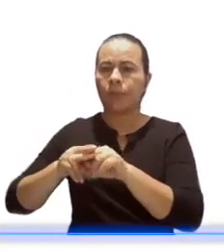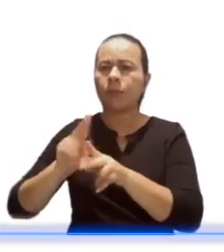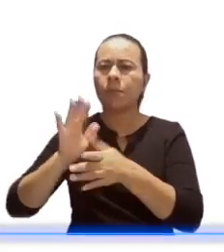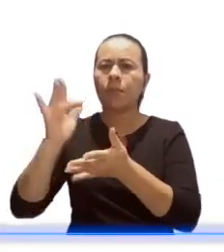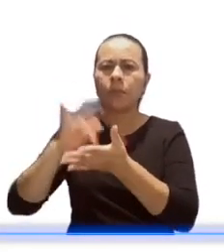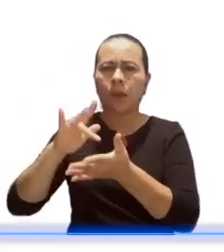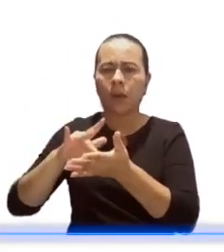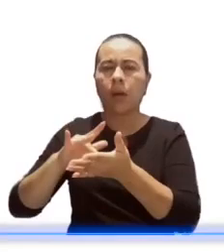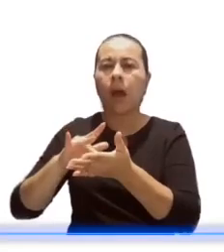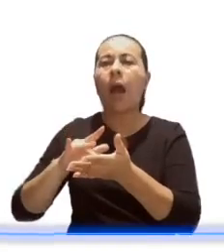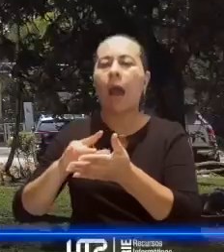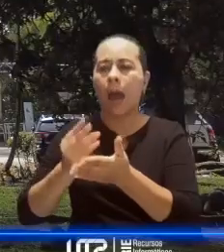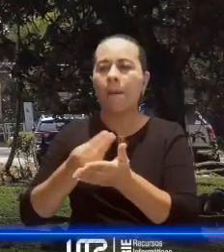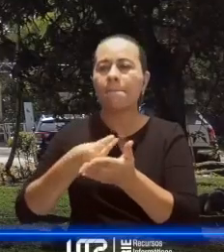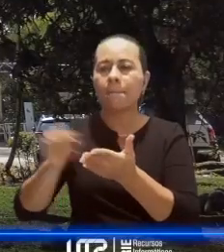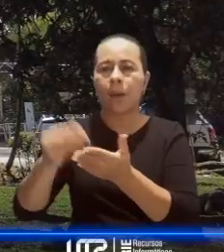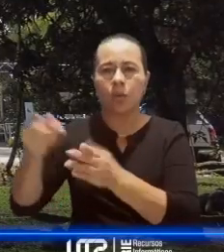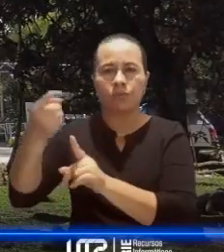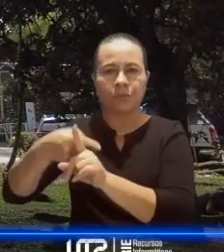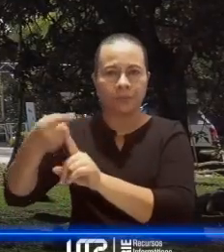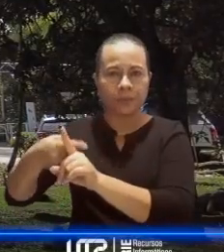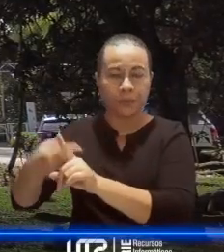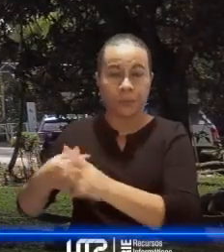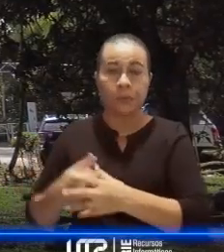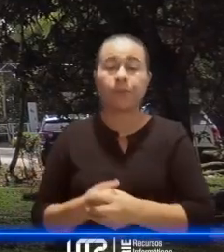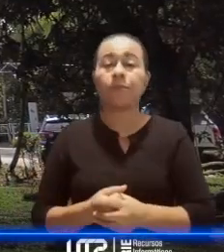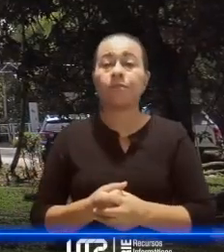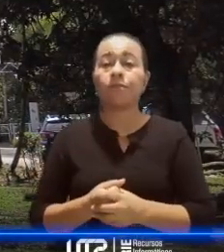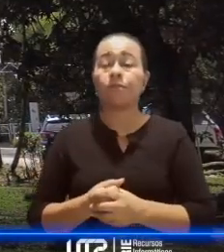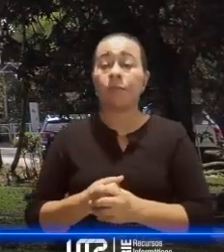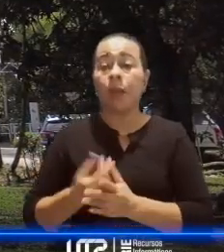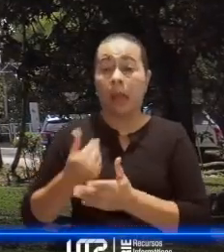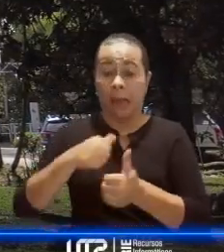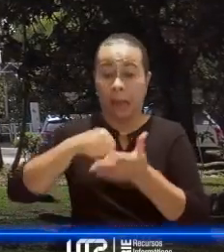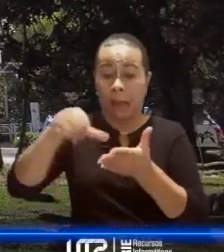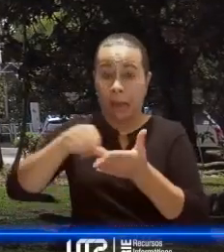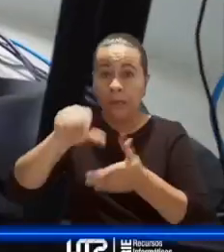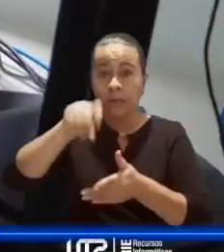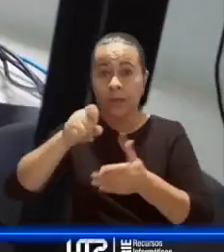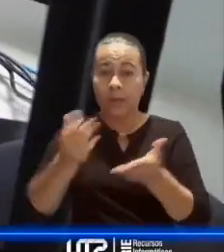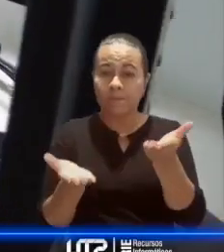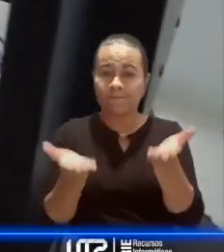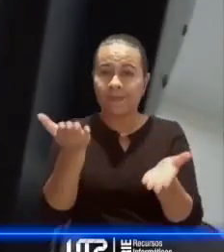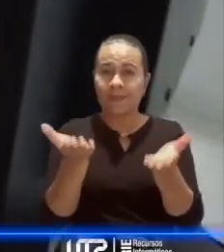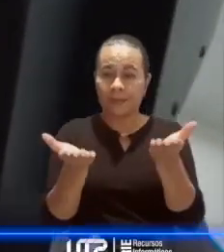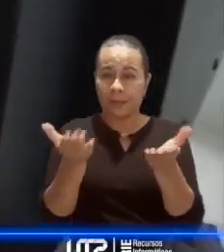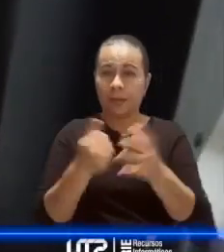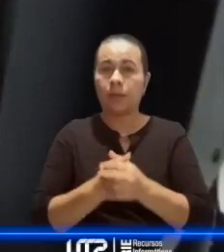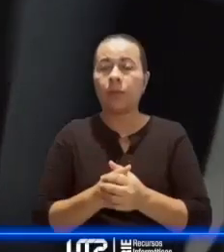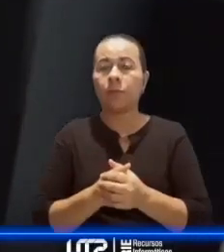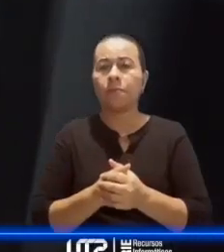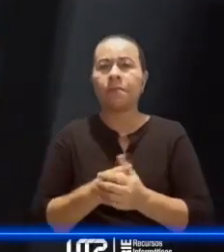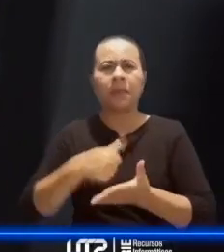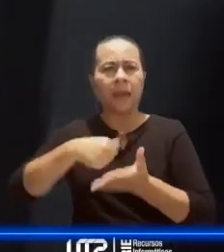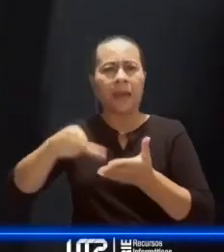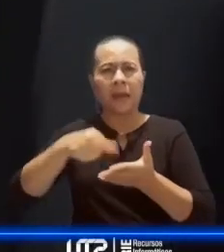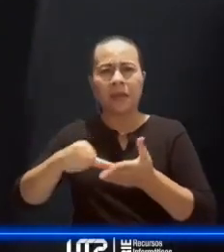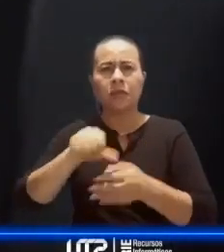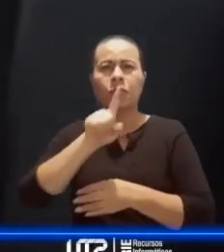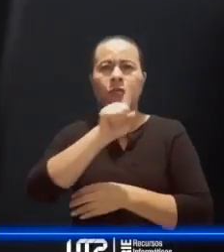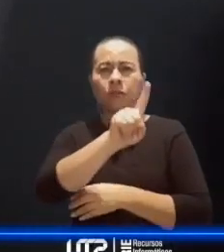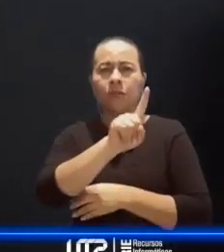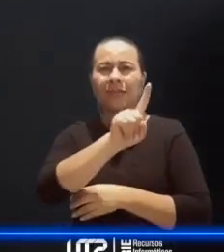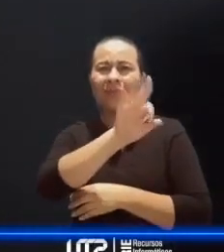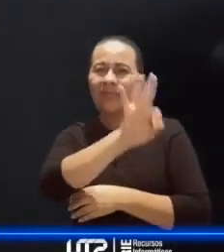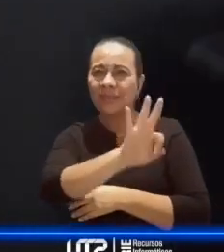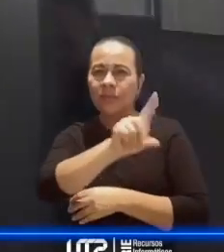y amortización a capital. El presupuesto de la universidad se aprueba en equilibrio, por tanto, los gastos de la universidad fueron priorizados hasta por